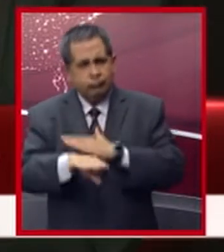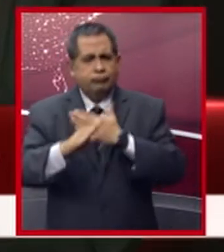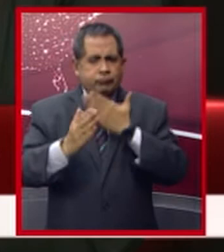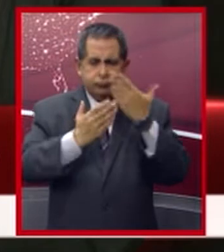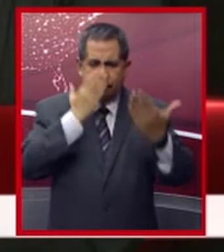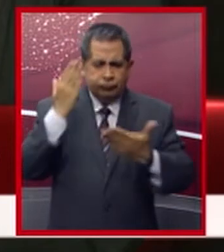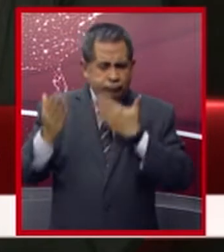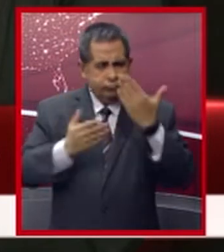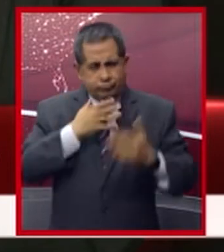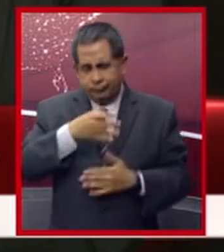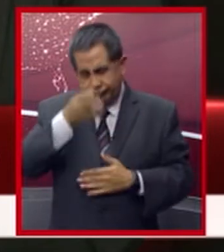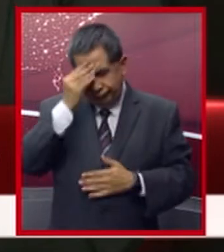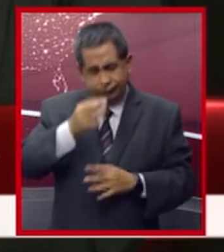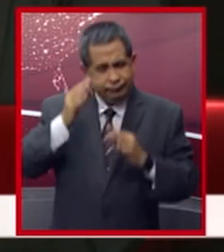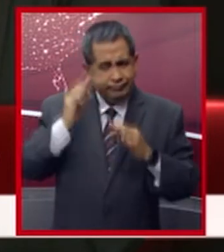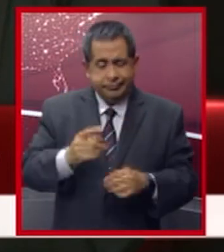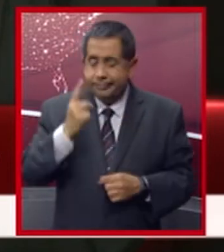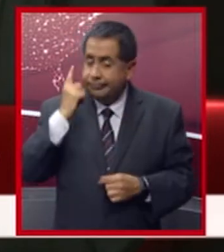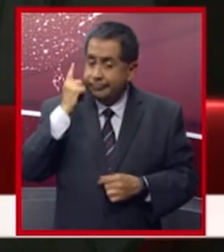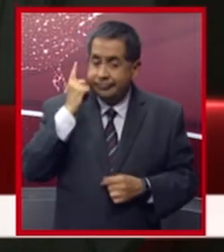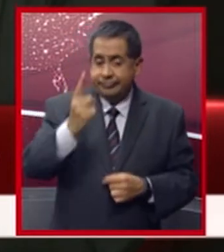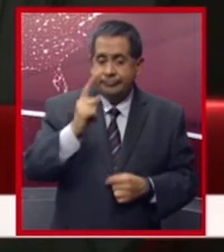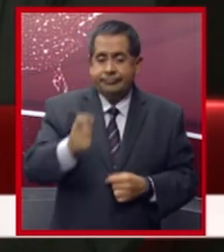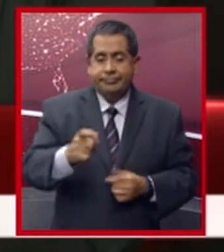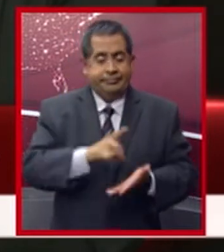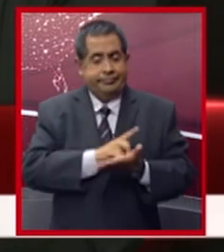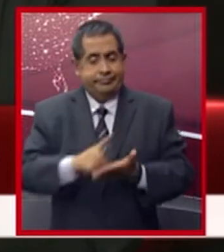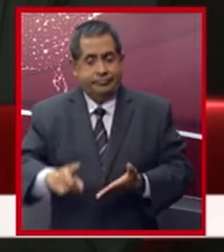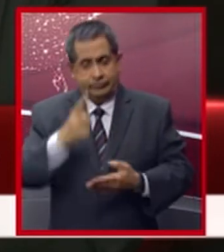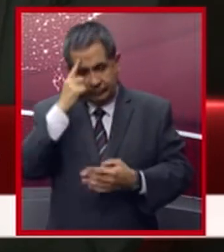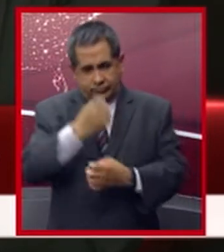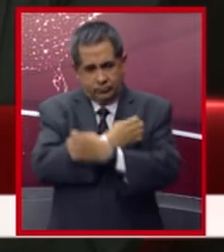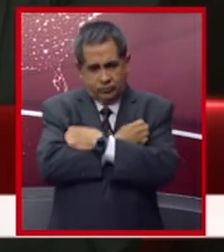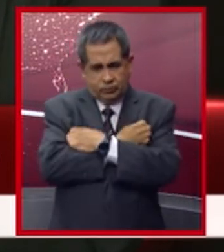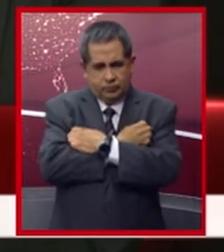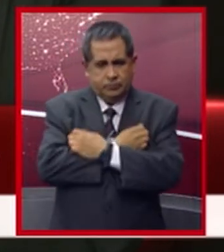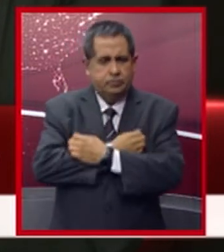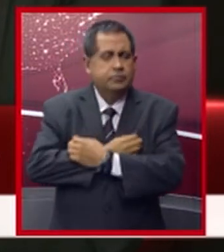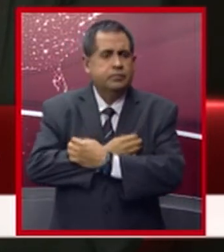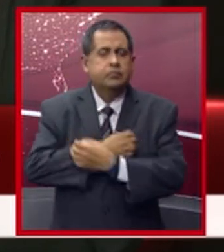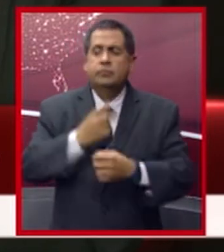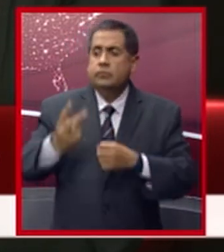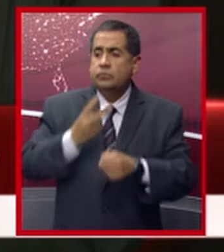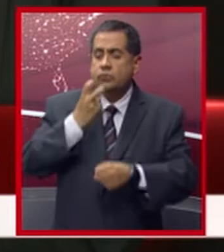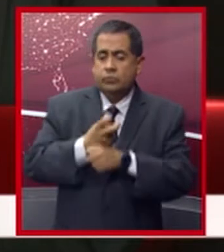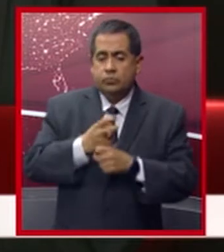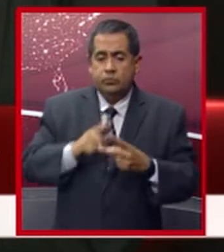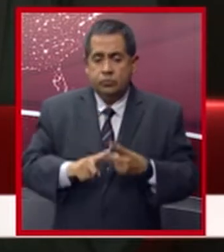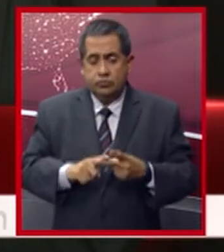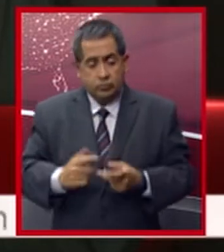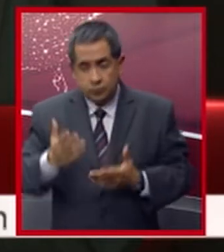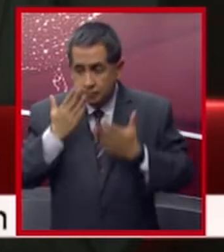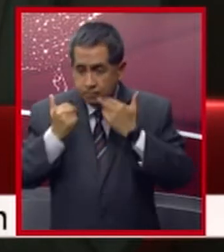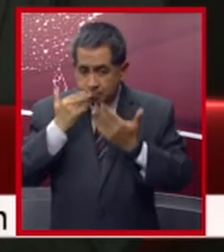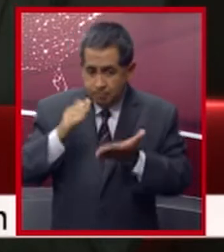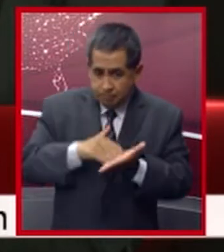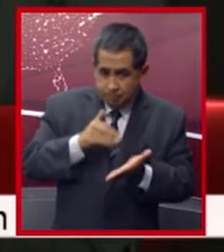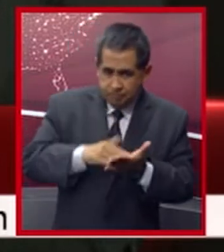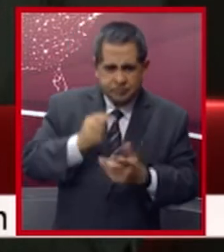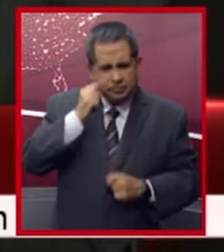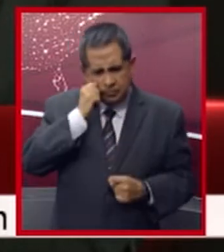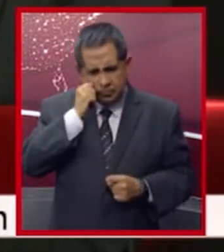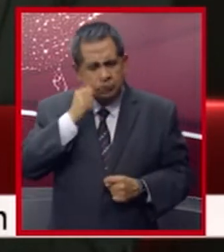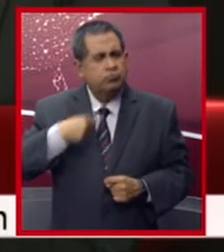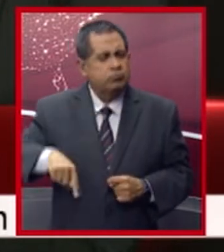educativos, tomando como prioridad el derecho a la educación. En segundo lugar, si tú no traes documentos, la